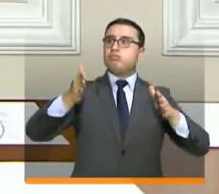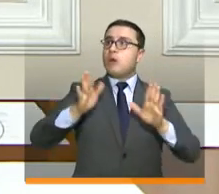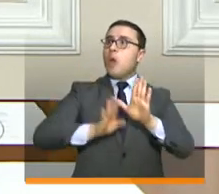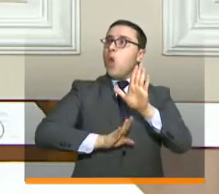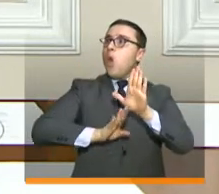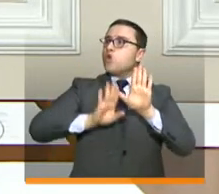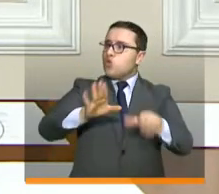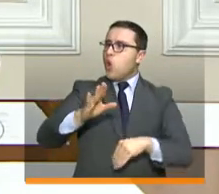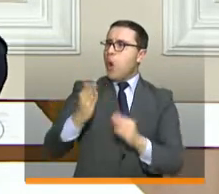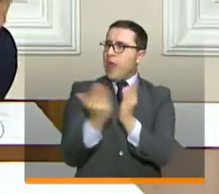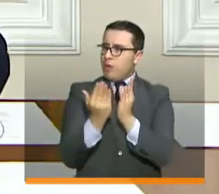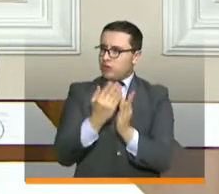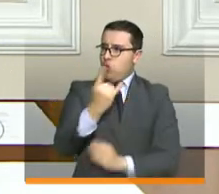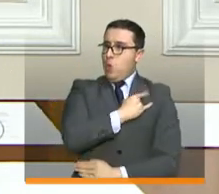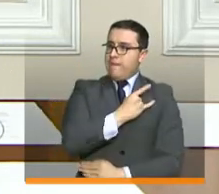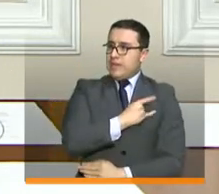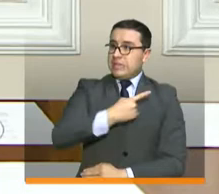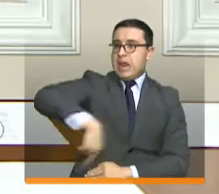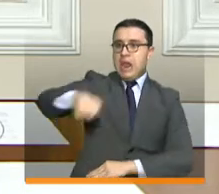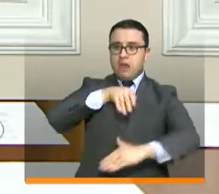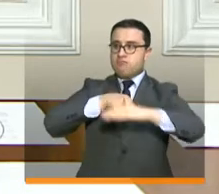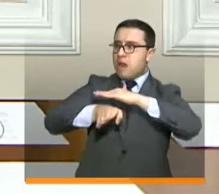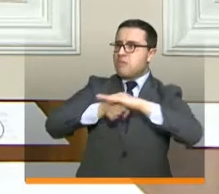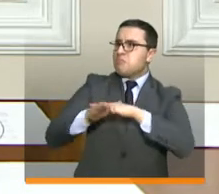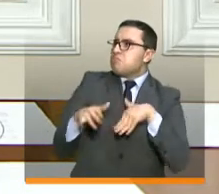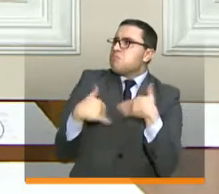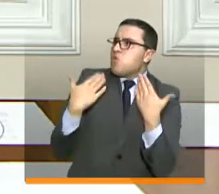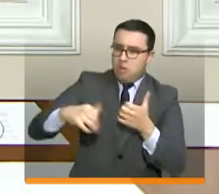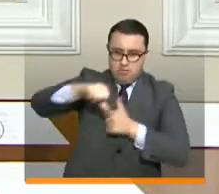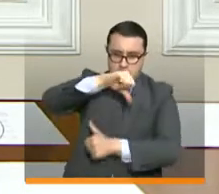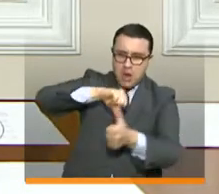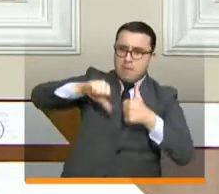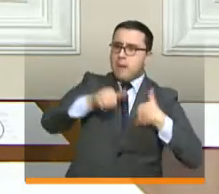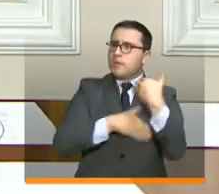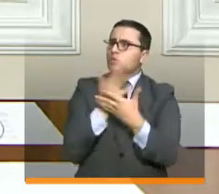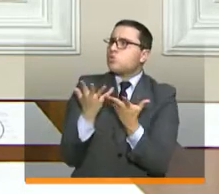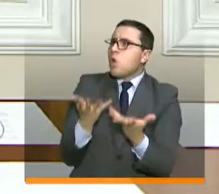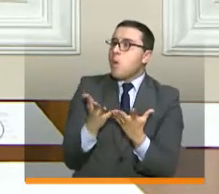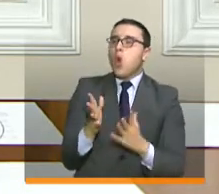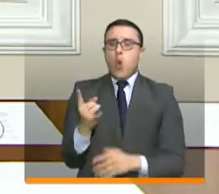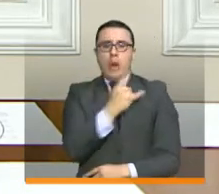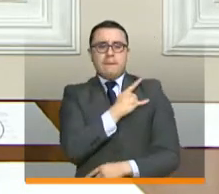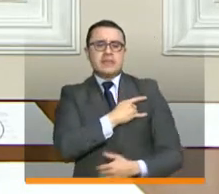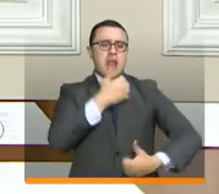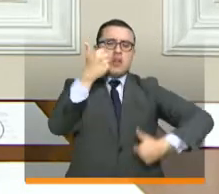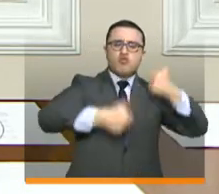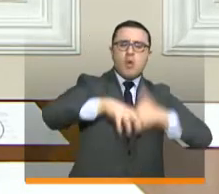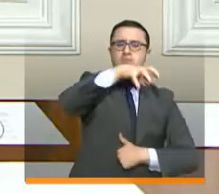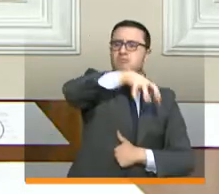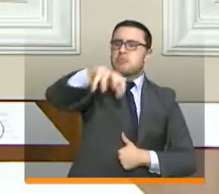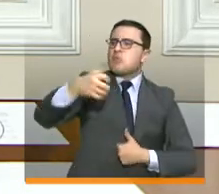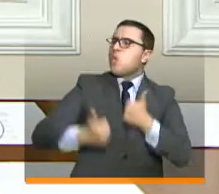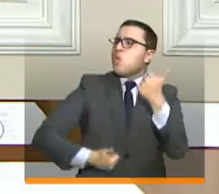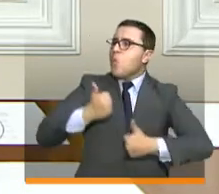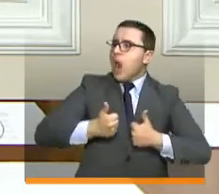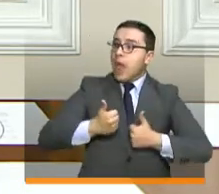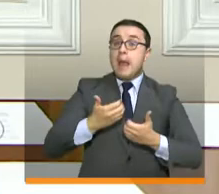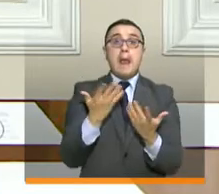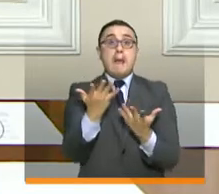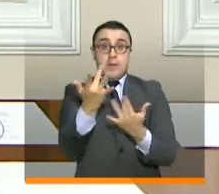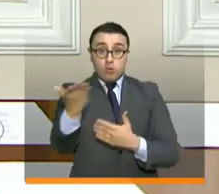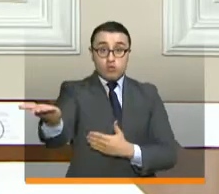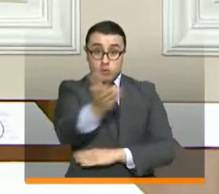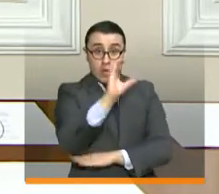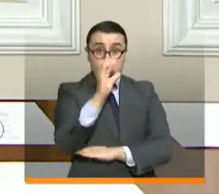en la educación superior? Pero antes de que usted nos cuente el proceso y con qué universidades se está avanzando, quiero que los colombianos en